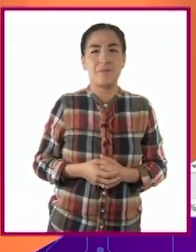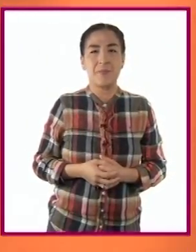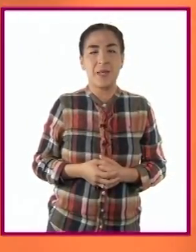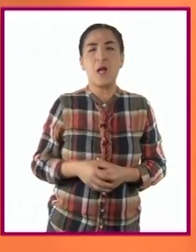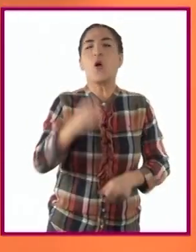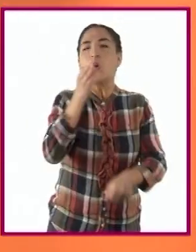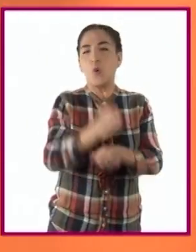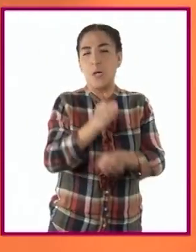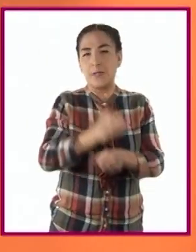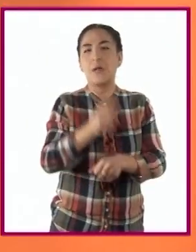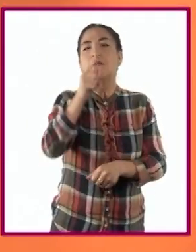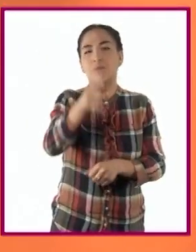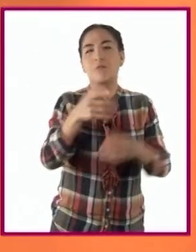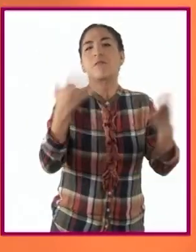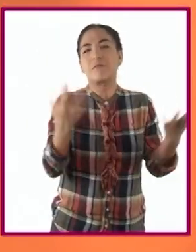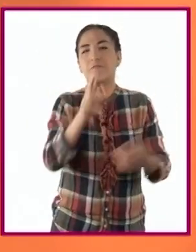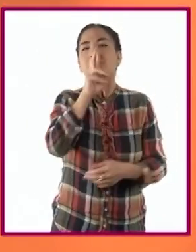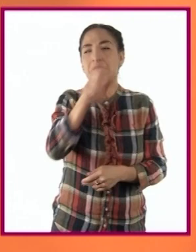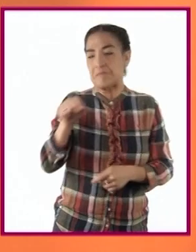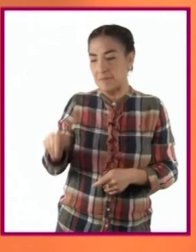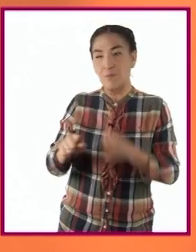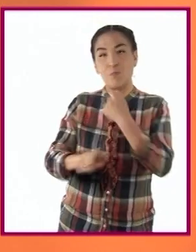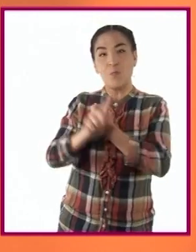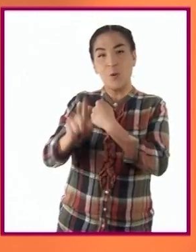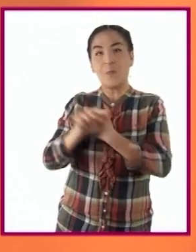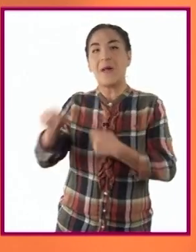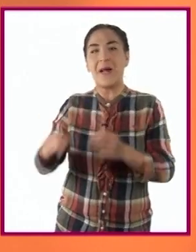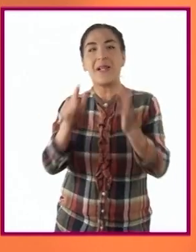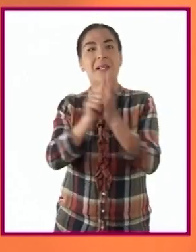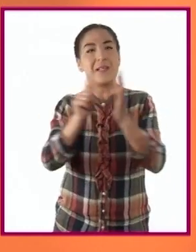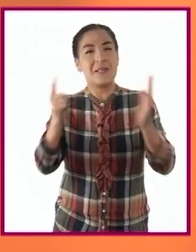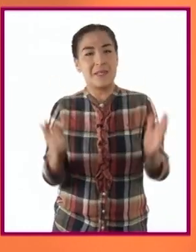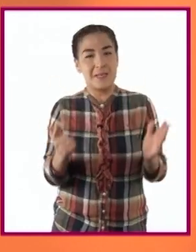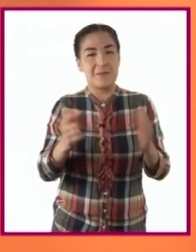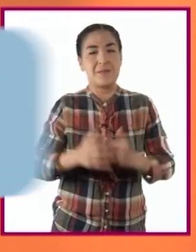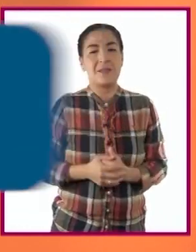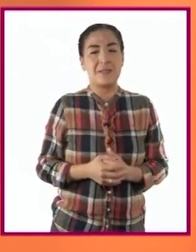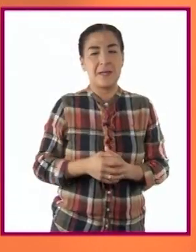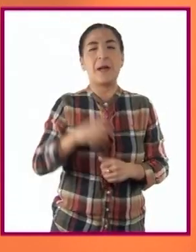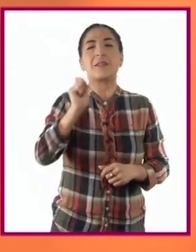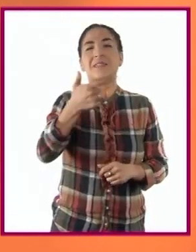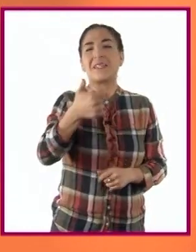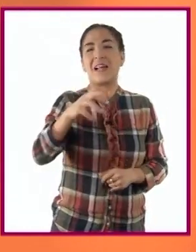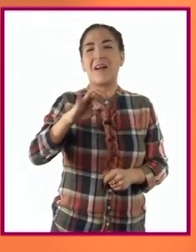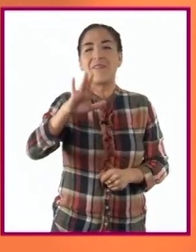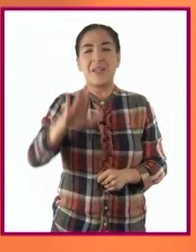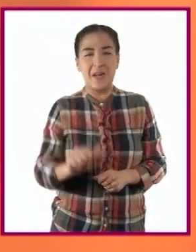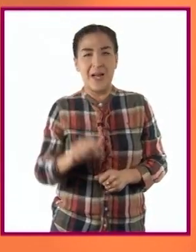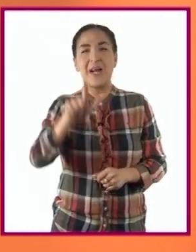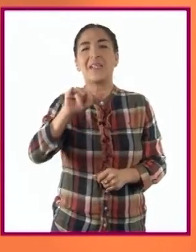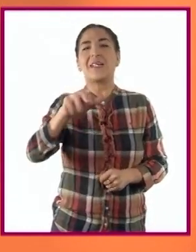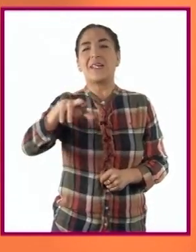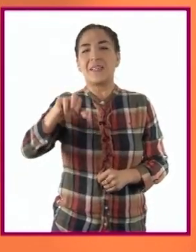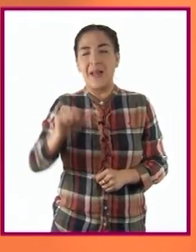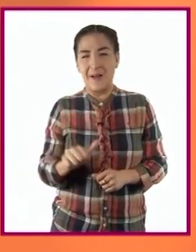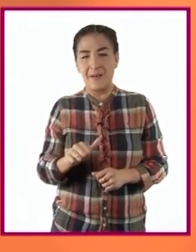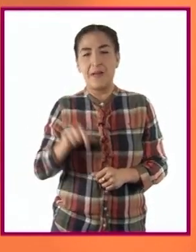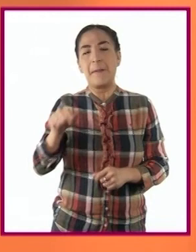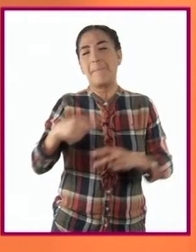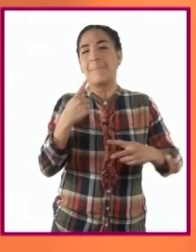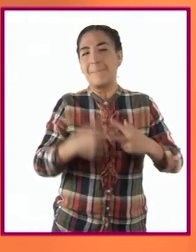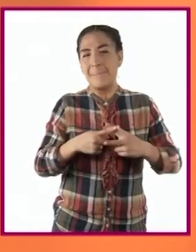Les invitamos a resolver algunos de los problemas o ejercicios sobre gráficas de línea de los libros de texto